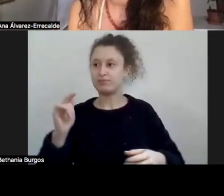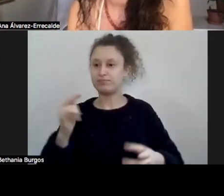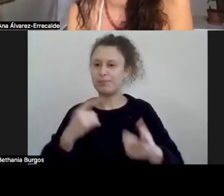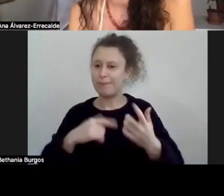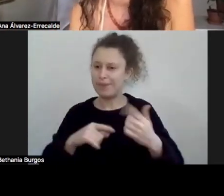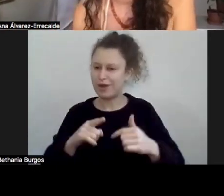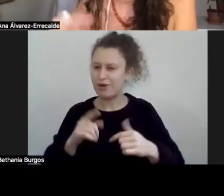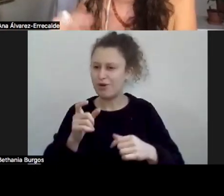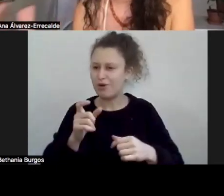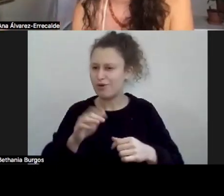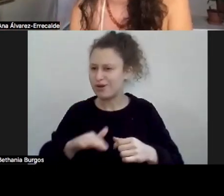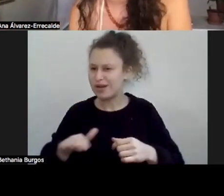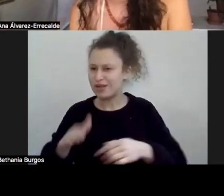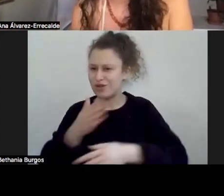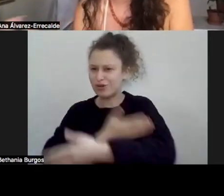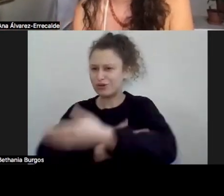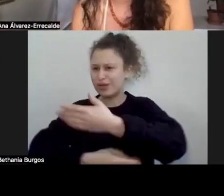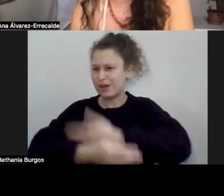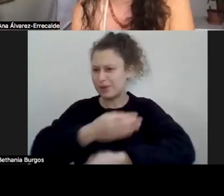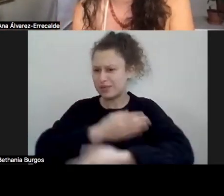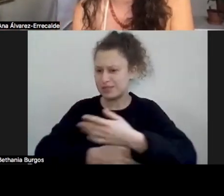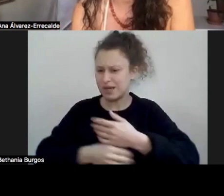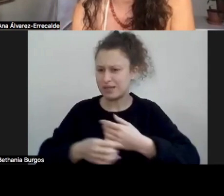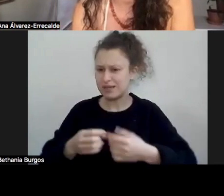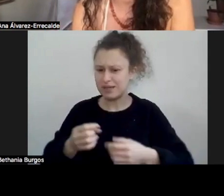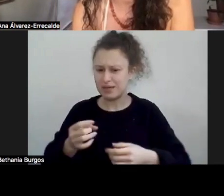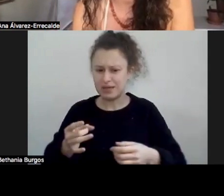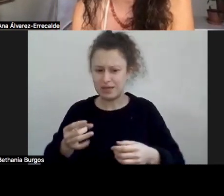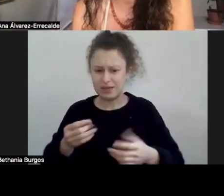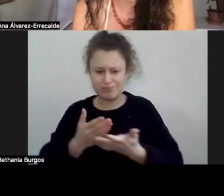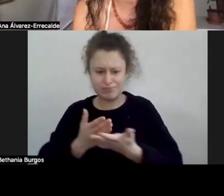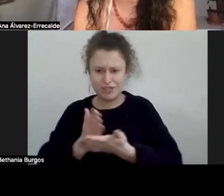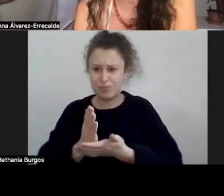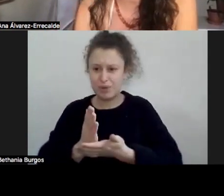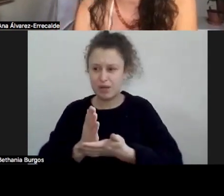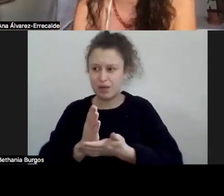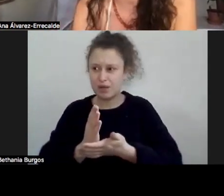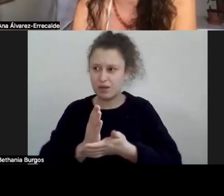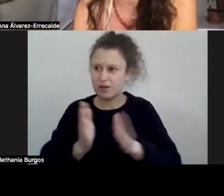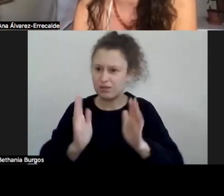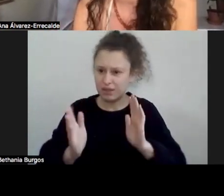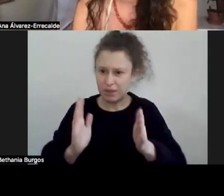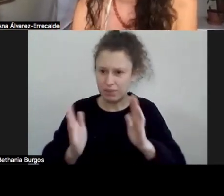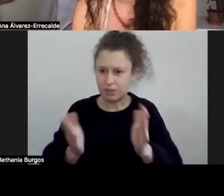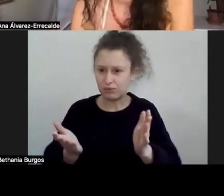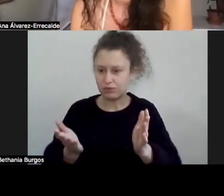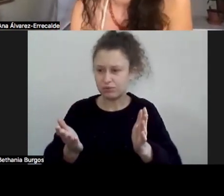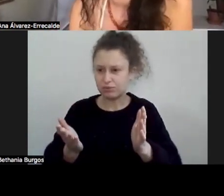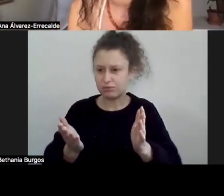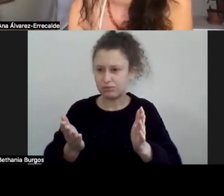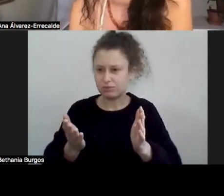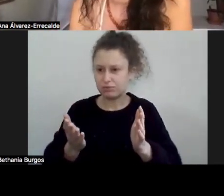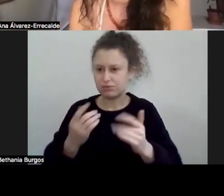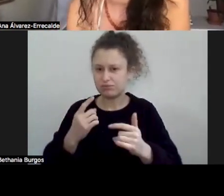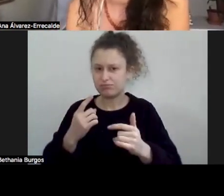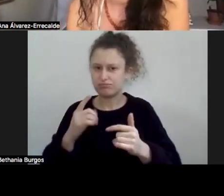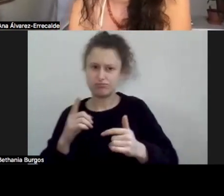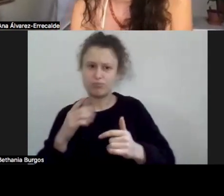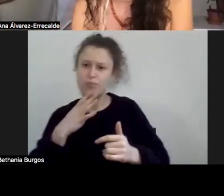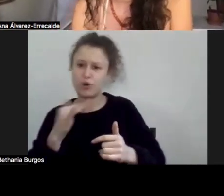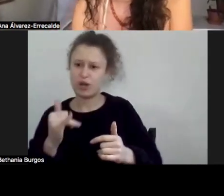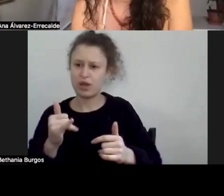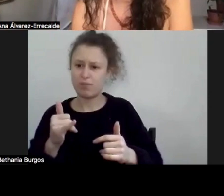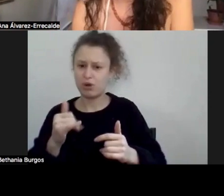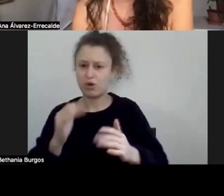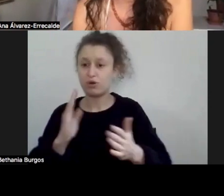a terapia acuática, ¿no? Siempre está como el término de terapia y no de disfrute. Entonces, bueno, como reivindicar